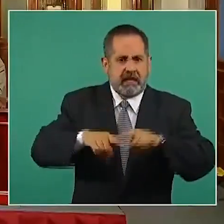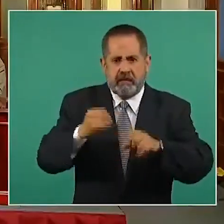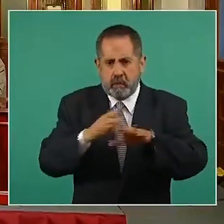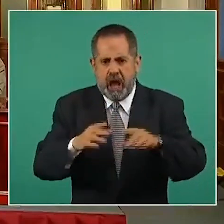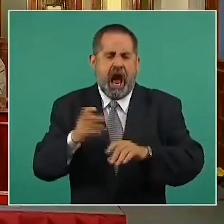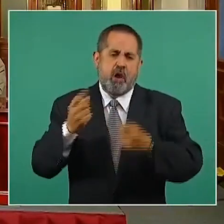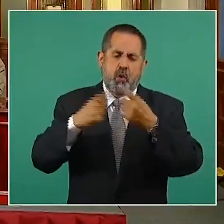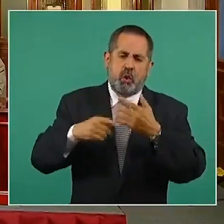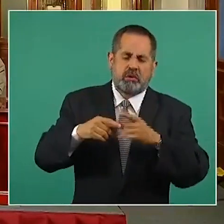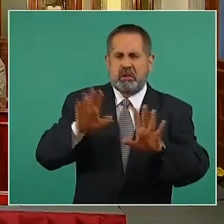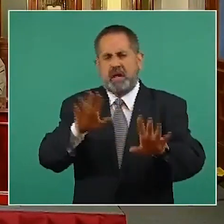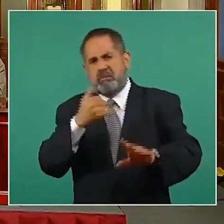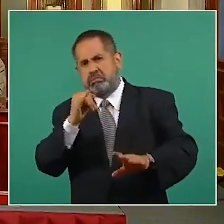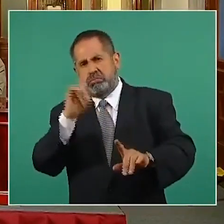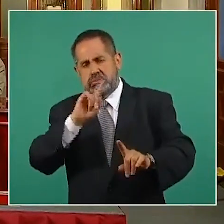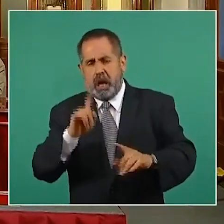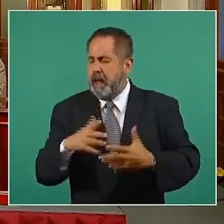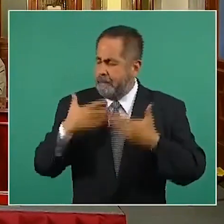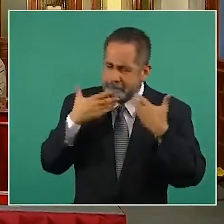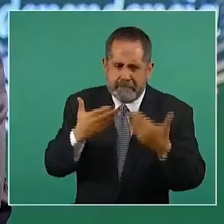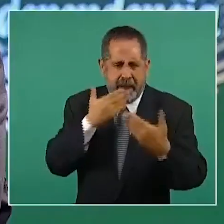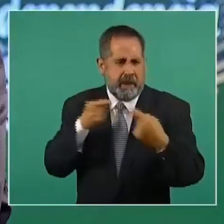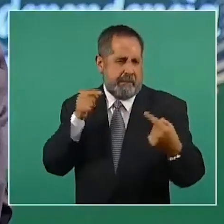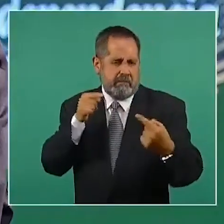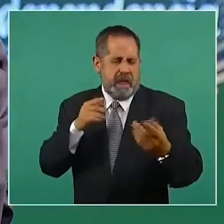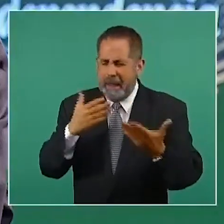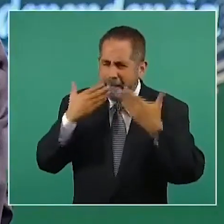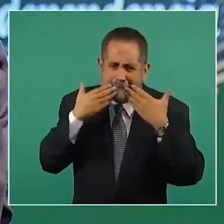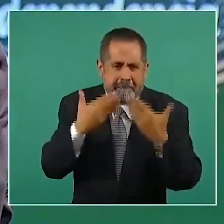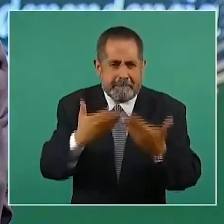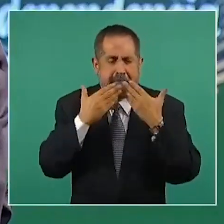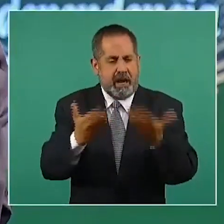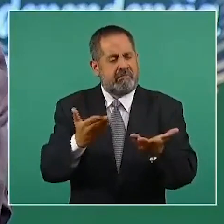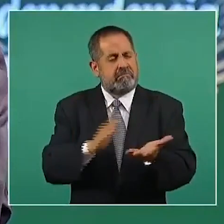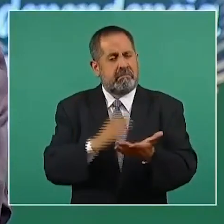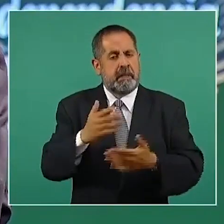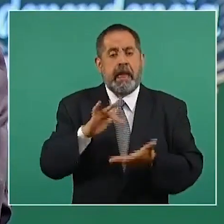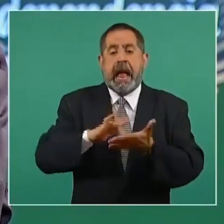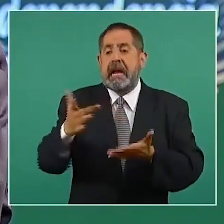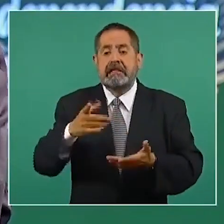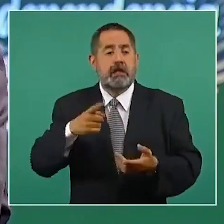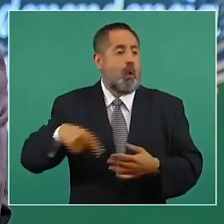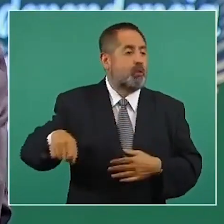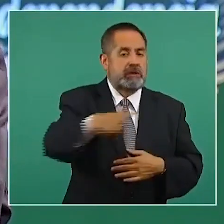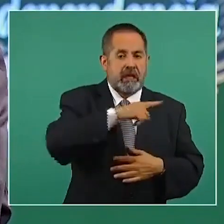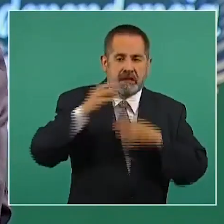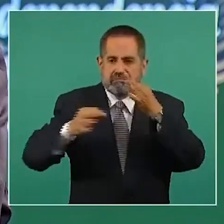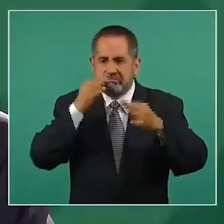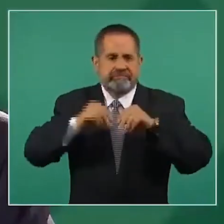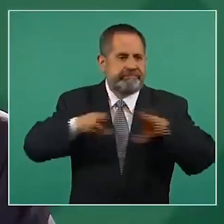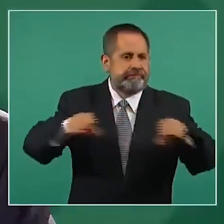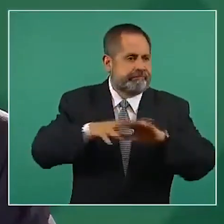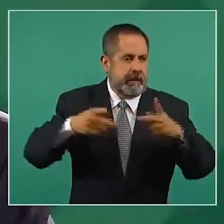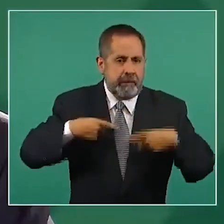habido críticas, hemos señalado lo bienvenidas que son las críticas y lo seguimos señalando, pero es gracias a ustedes, comunicadoras y